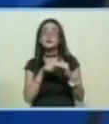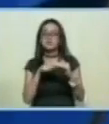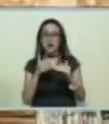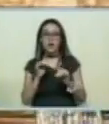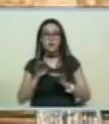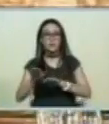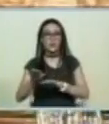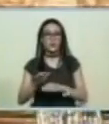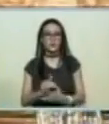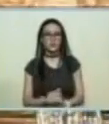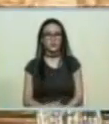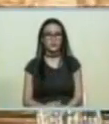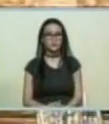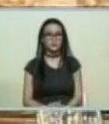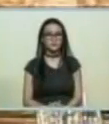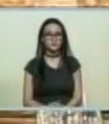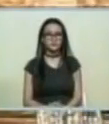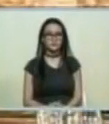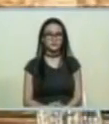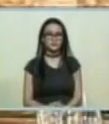apoyados,